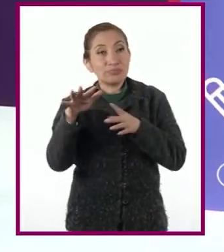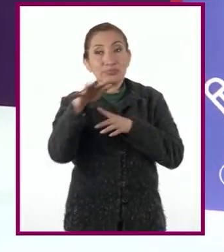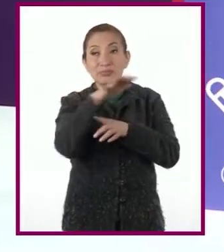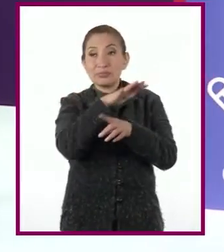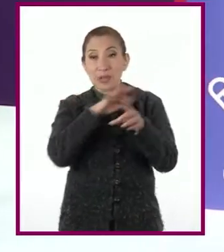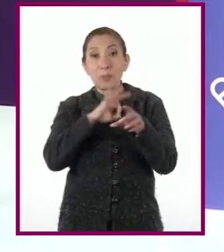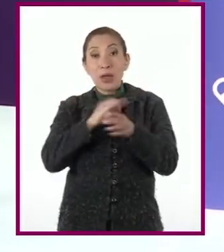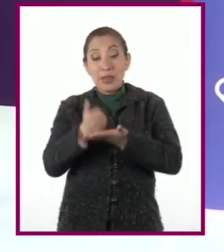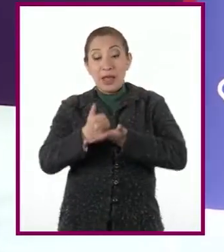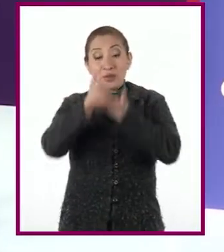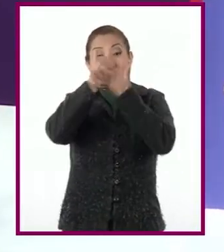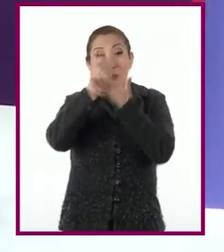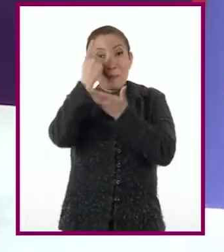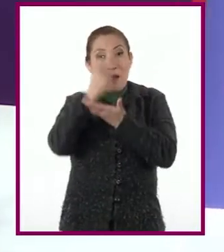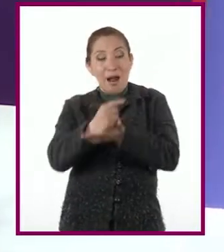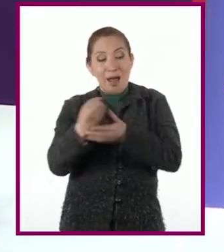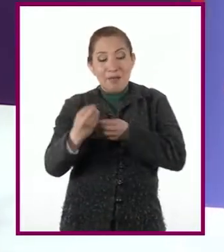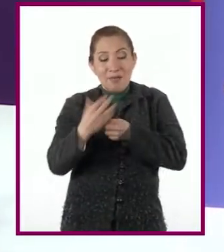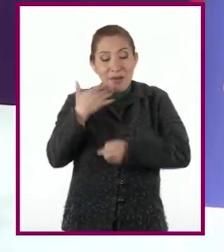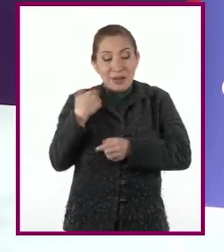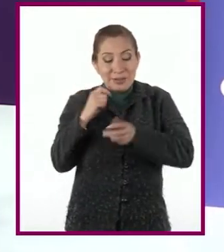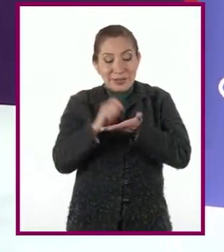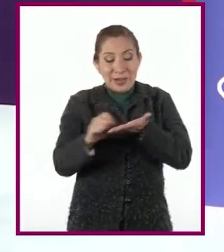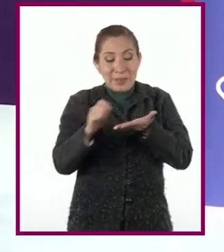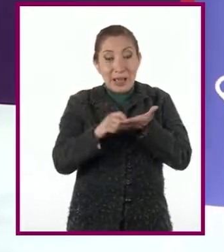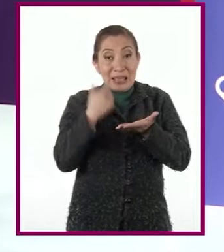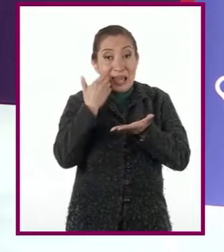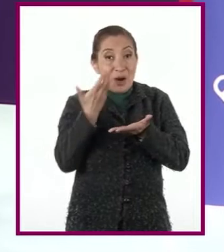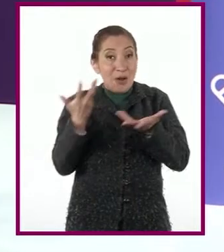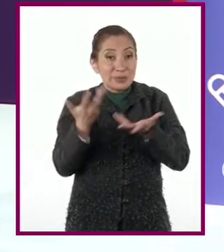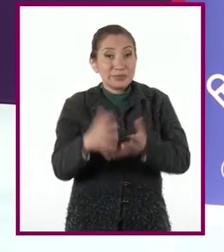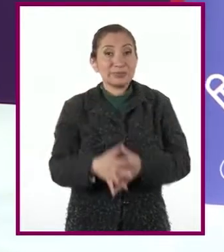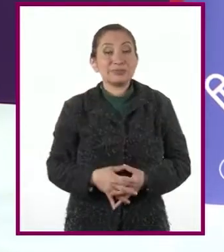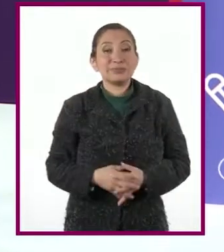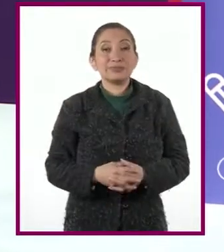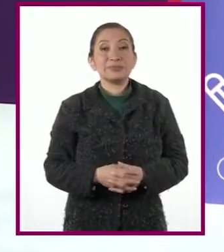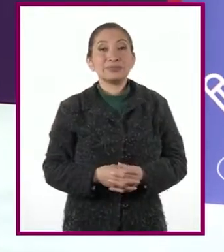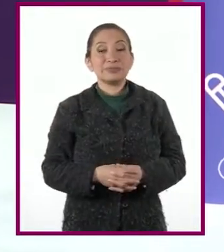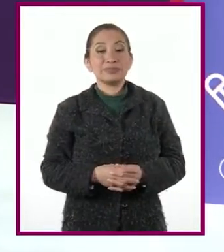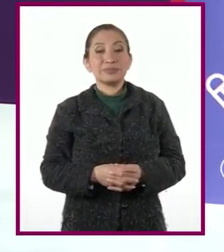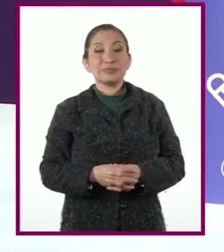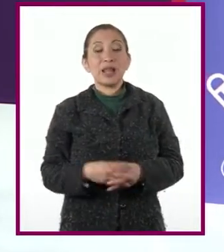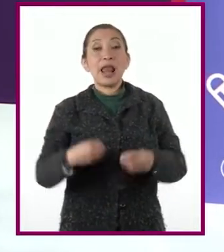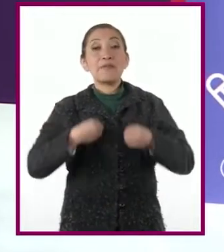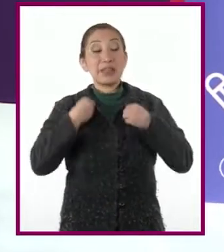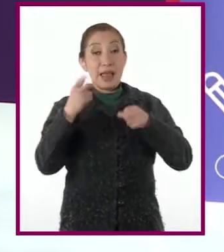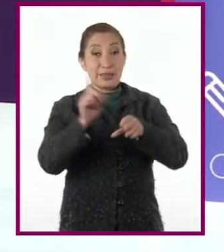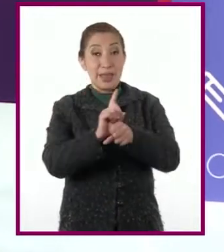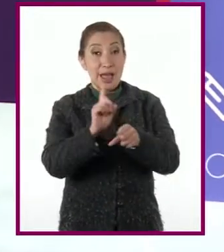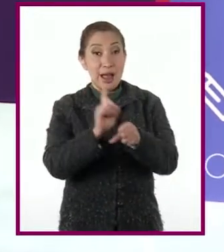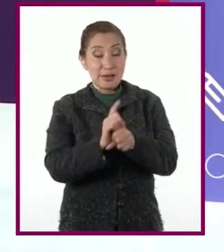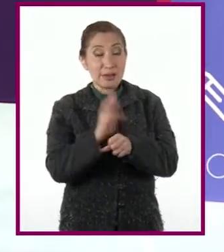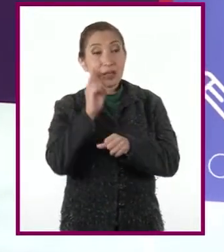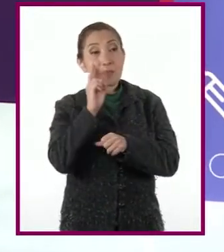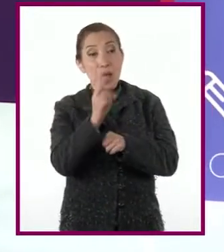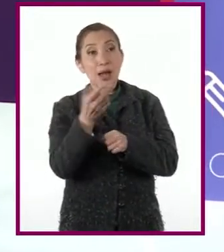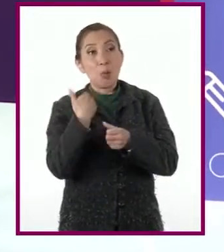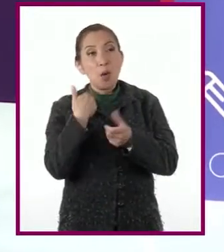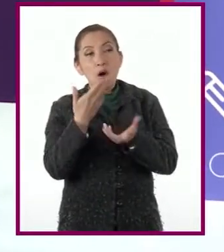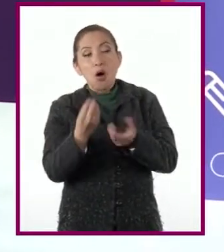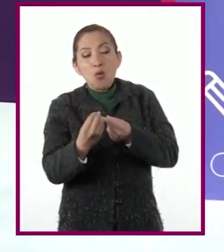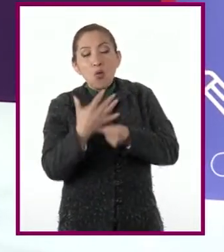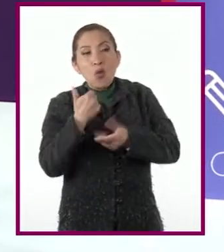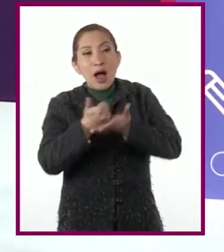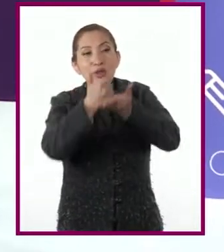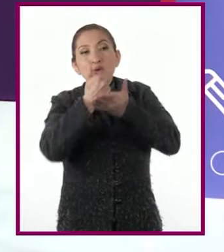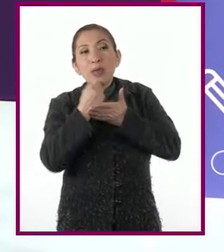rodea puede ser material de inspiración si queremos escribir. La vida cotidiana suele ser material de